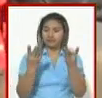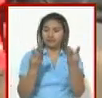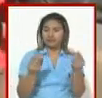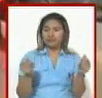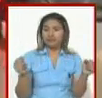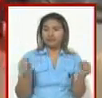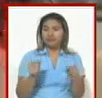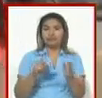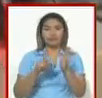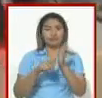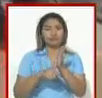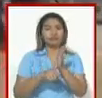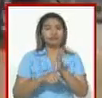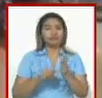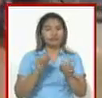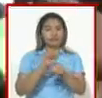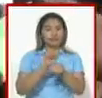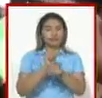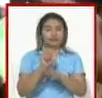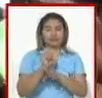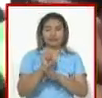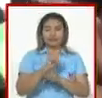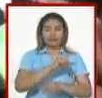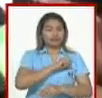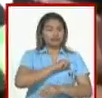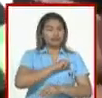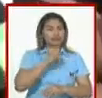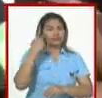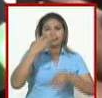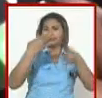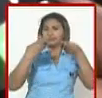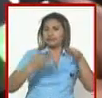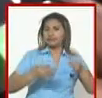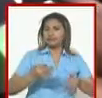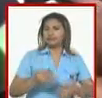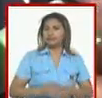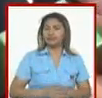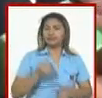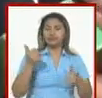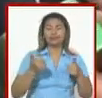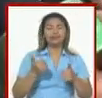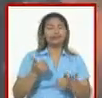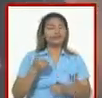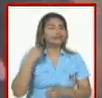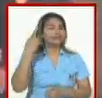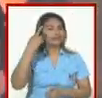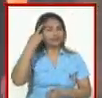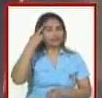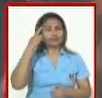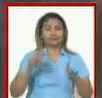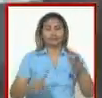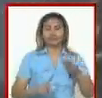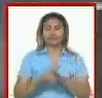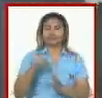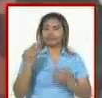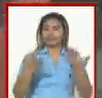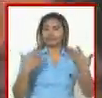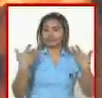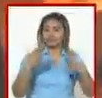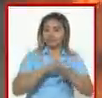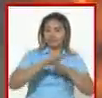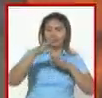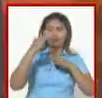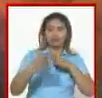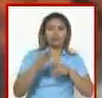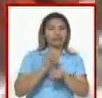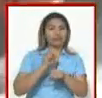ampliamente correspondiente deciden trabajar con los técnicos de bomberos para poder determinar cuáles hubieran sido las causas se ha indicado una vez que se